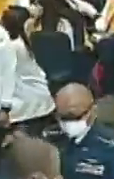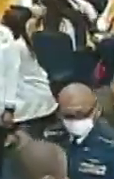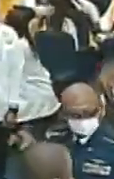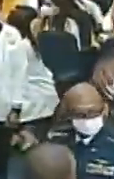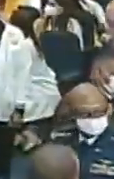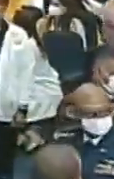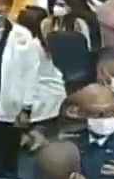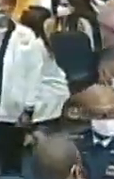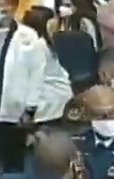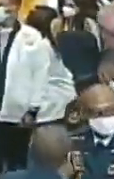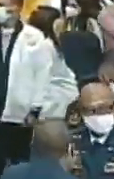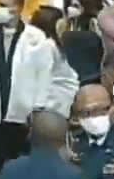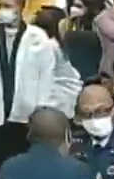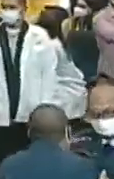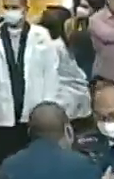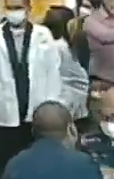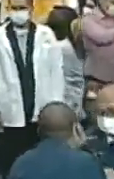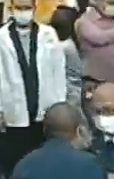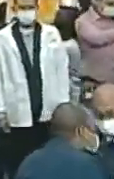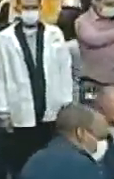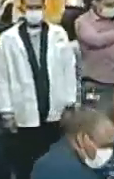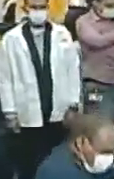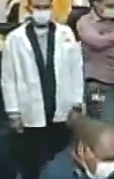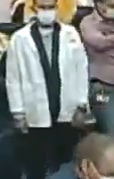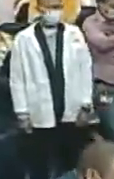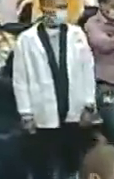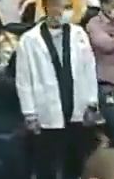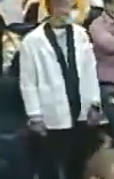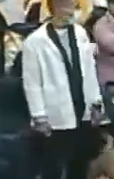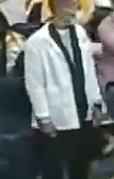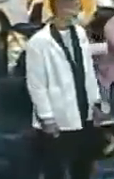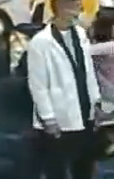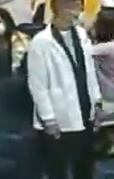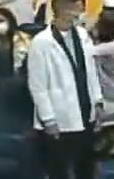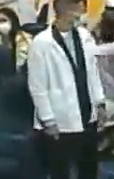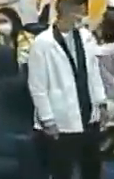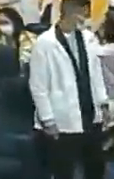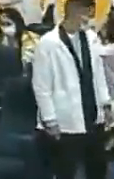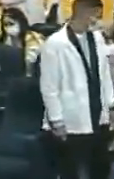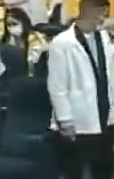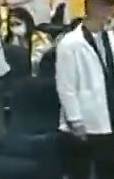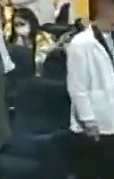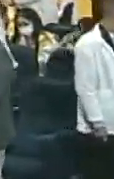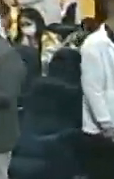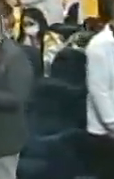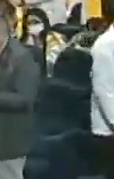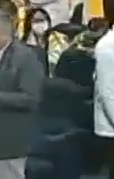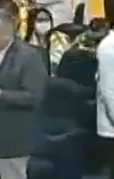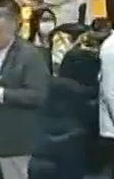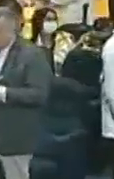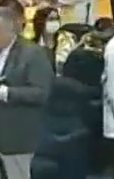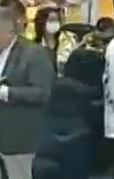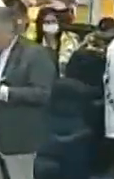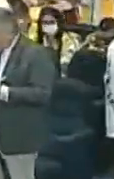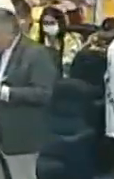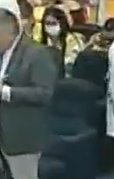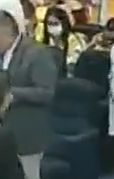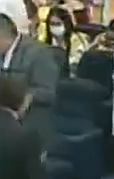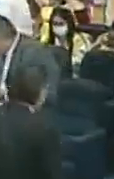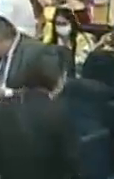ha destacado que Venezuela ha avanzado y vamos a tener unas Navidades en paz, con la protección que, pues,